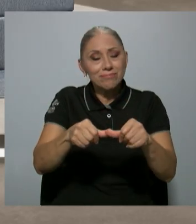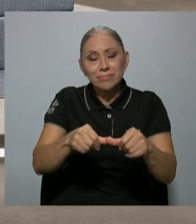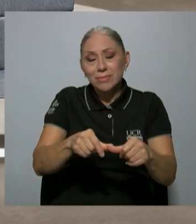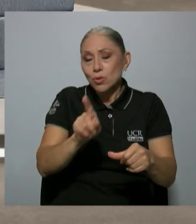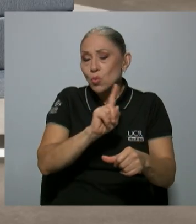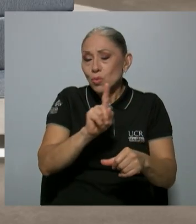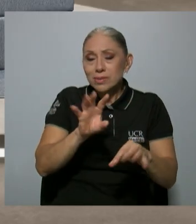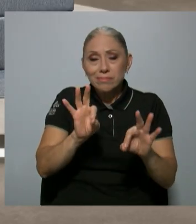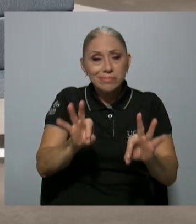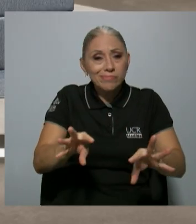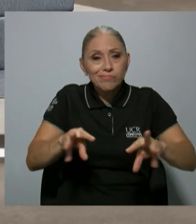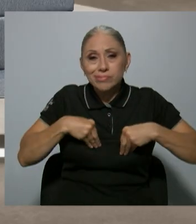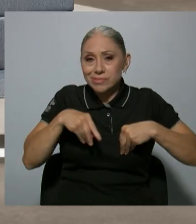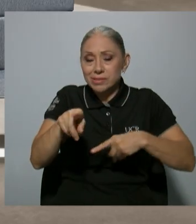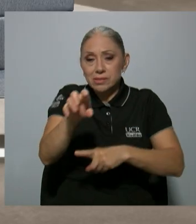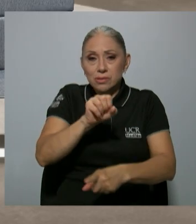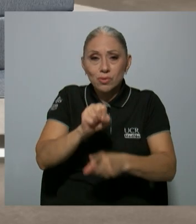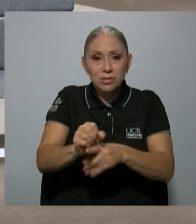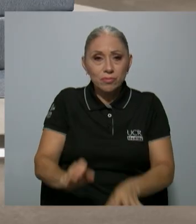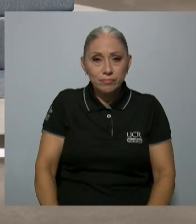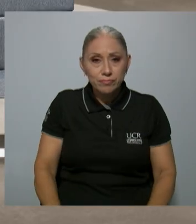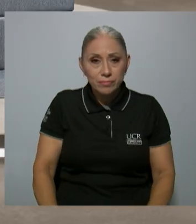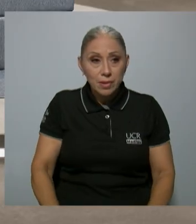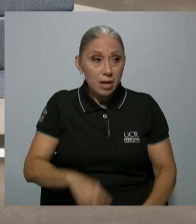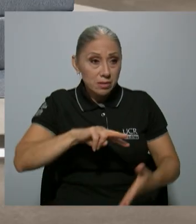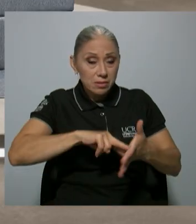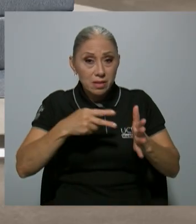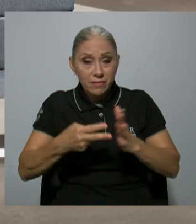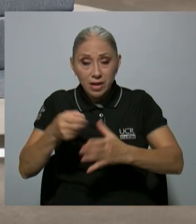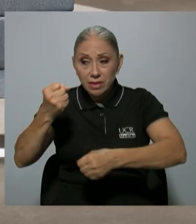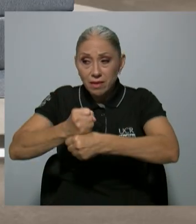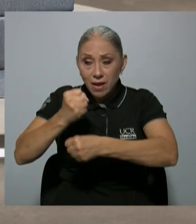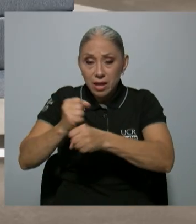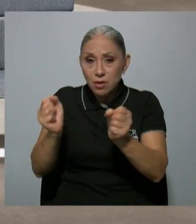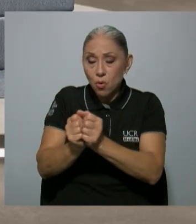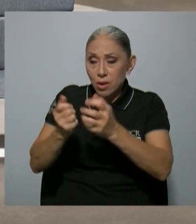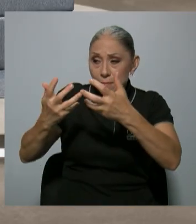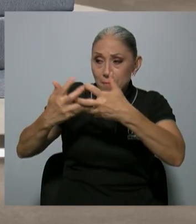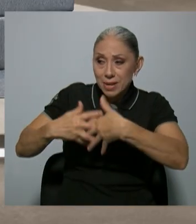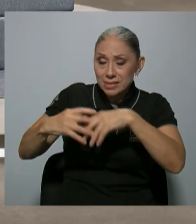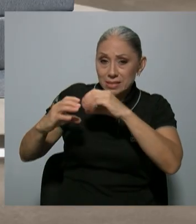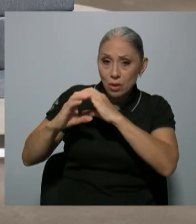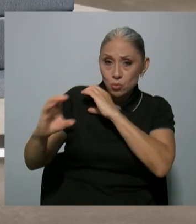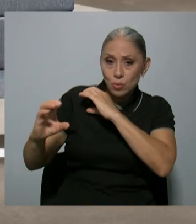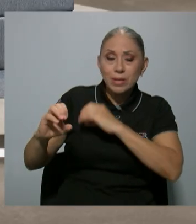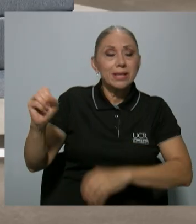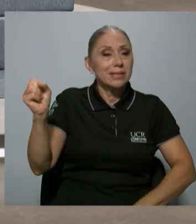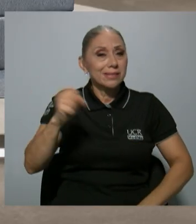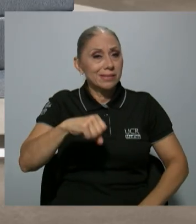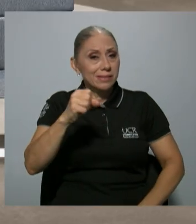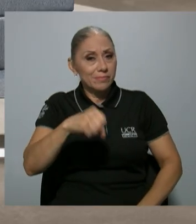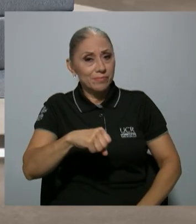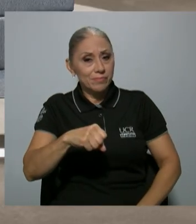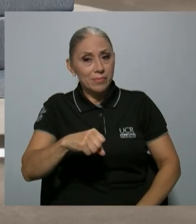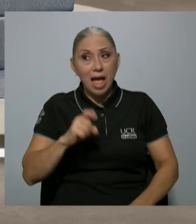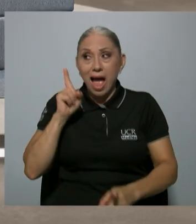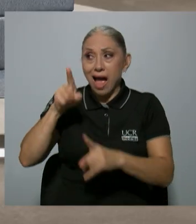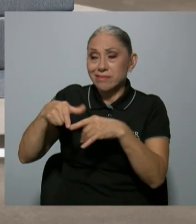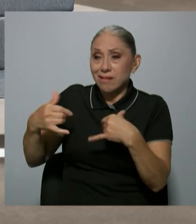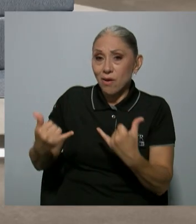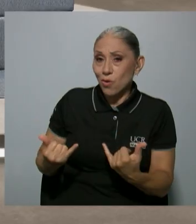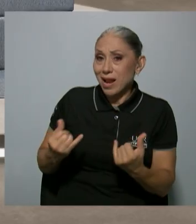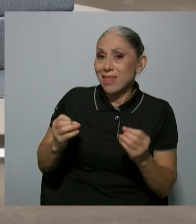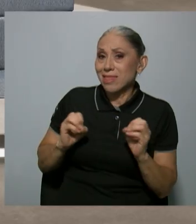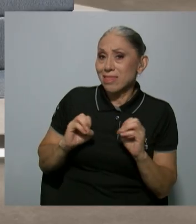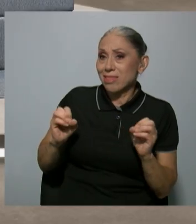movilidad. Bueno, eso significa trabajar con las empresas autobuseras. Sí, así es. Yo creo hasta ahora ni siquiera